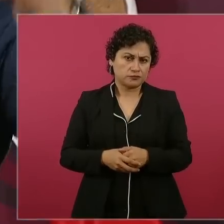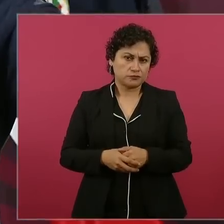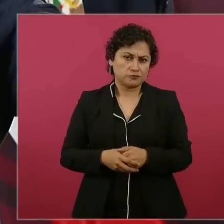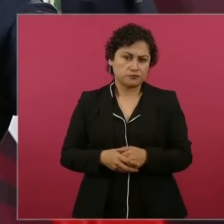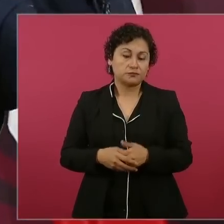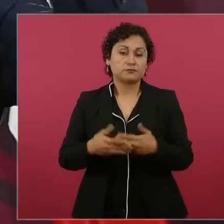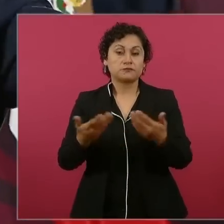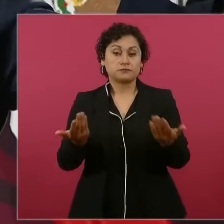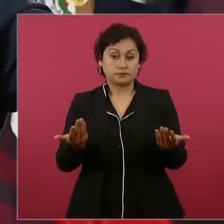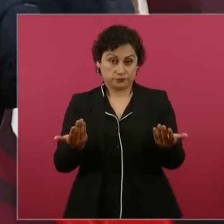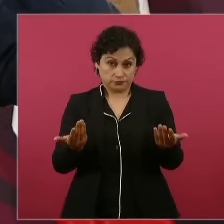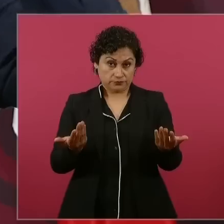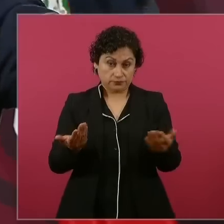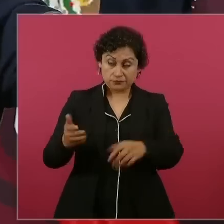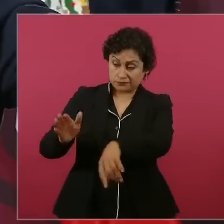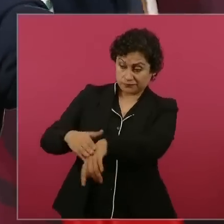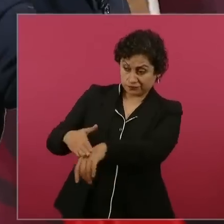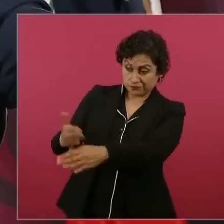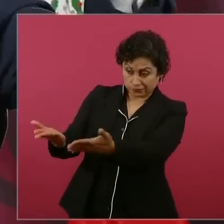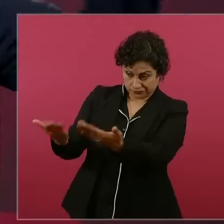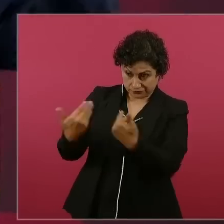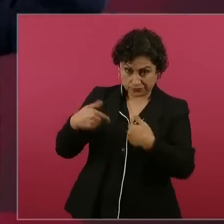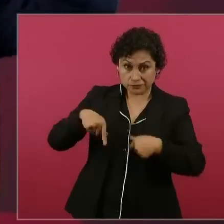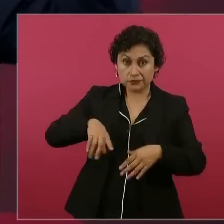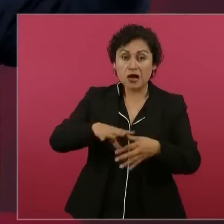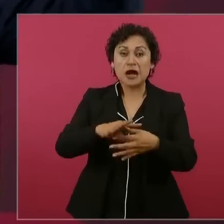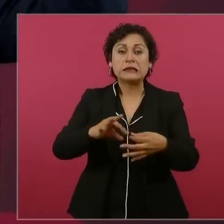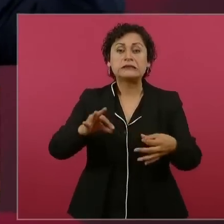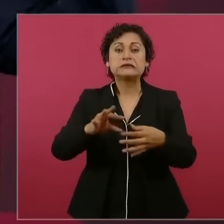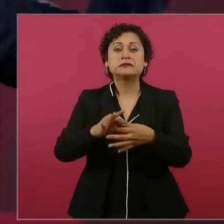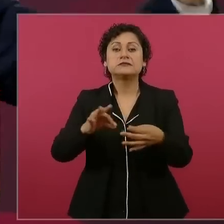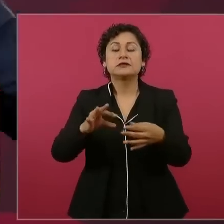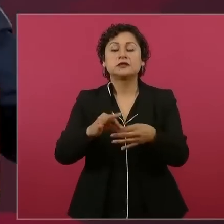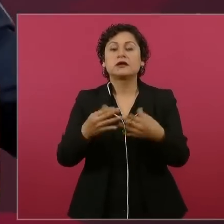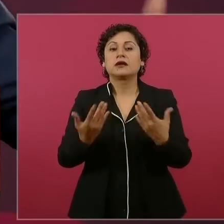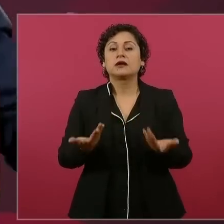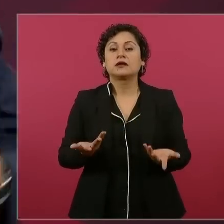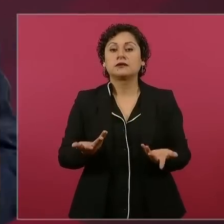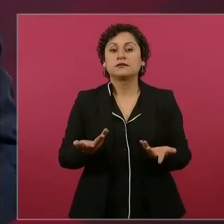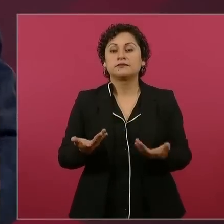A ver, que expliquen. Ya dijeron